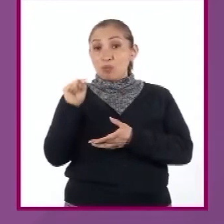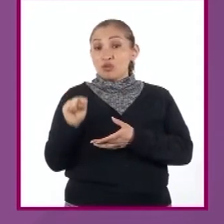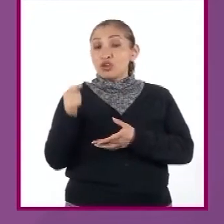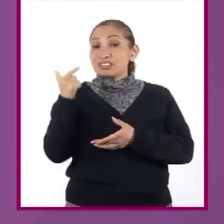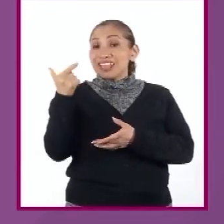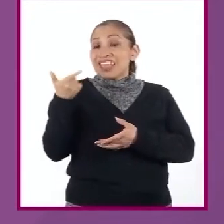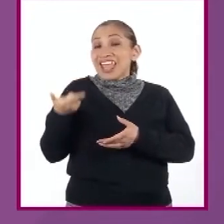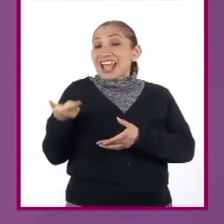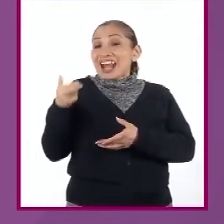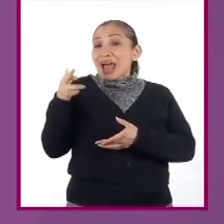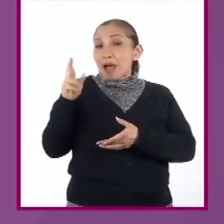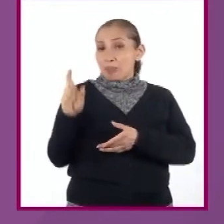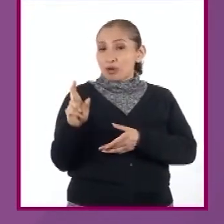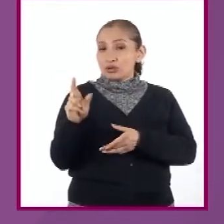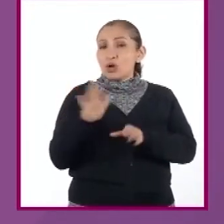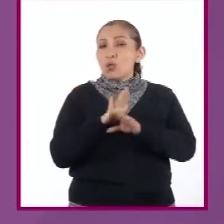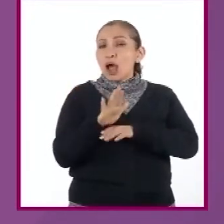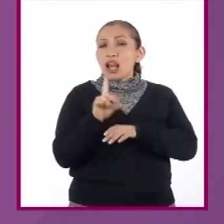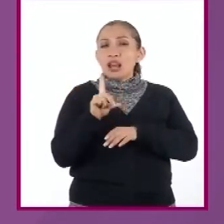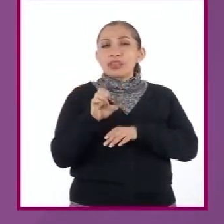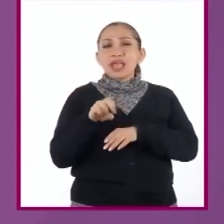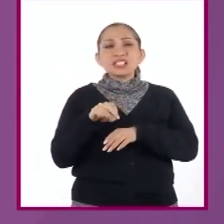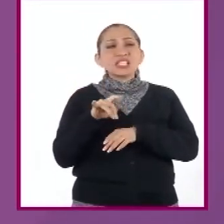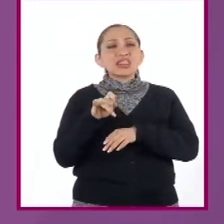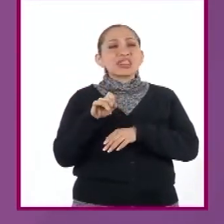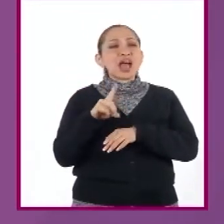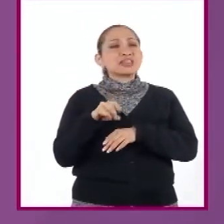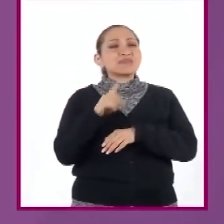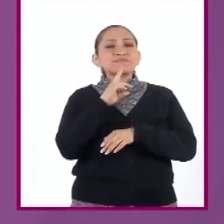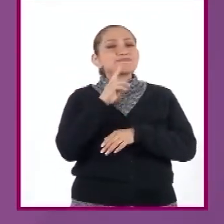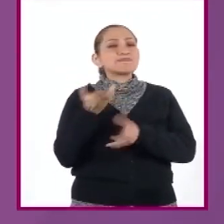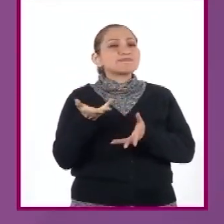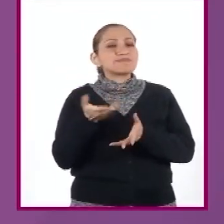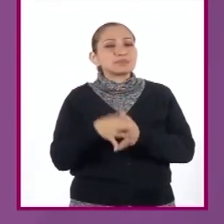91.7 gramos, ¿cuál es su densidad?